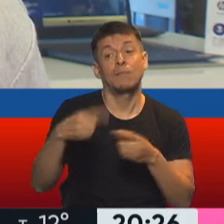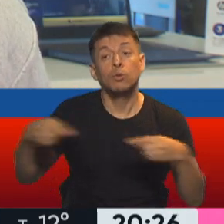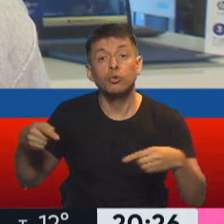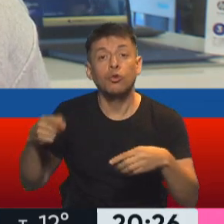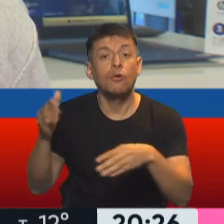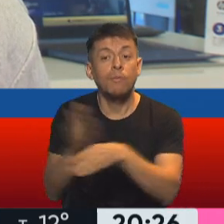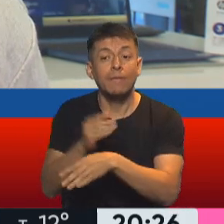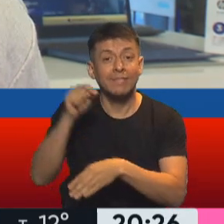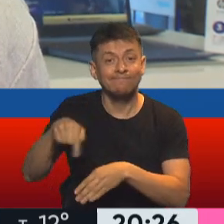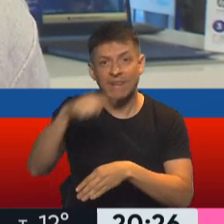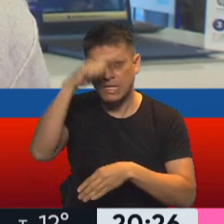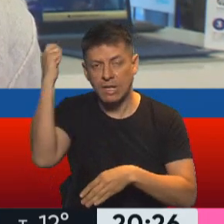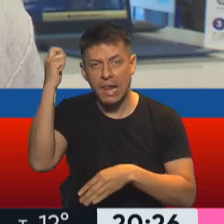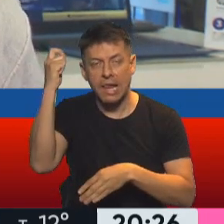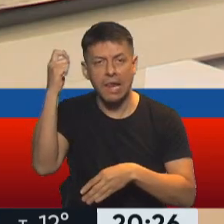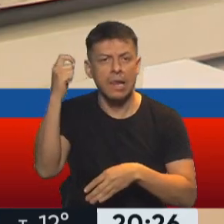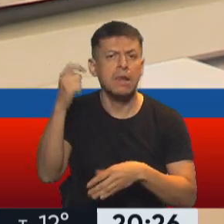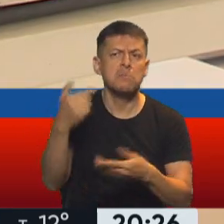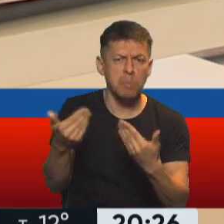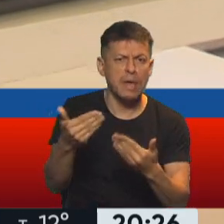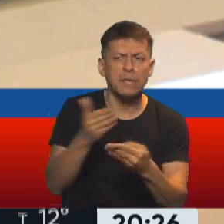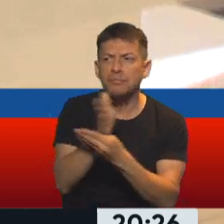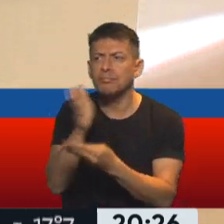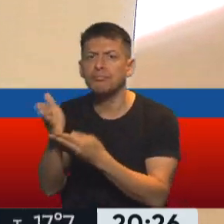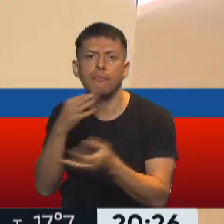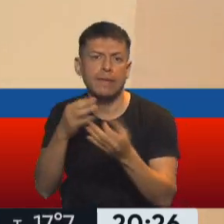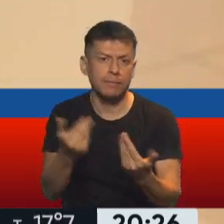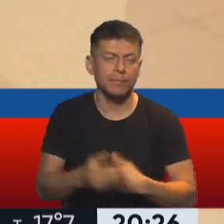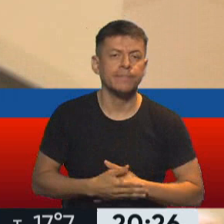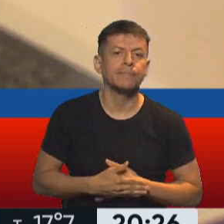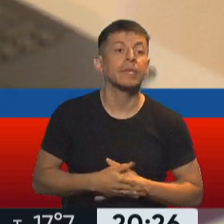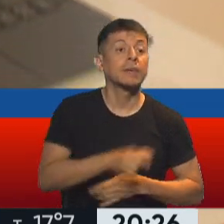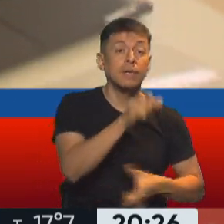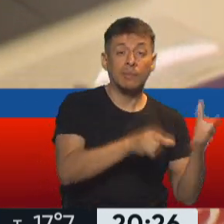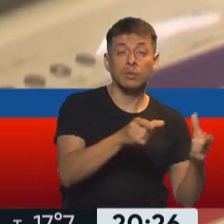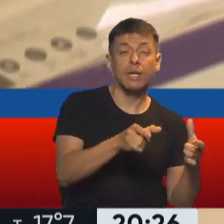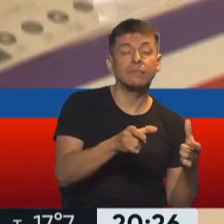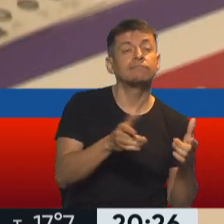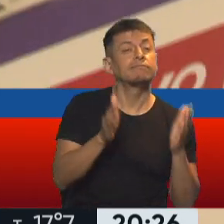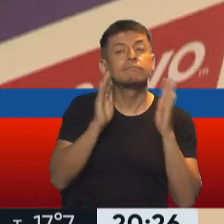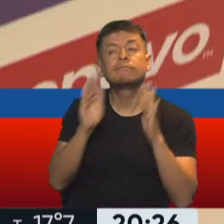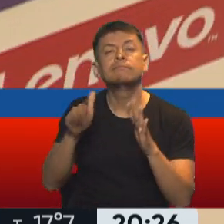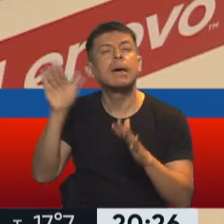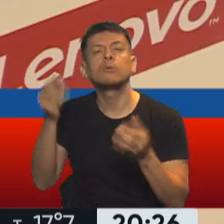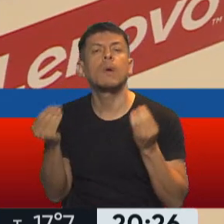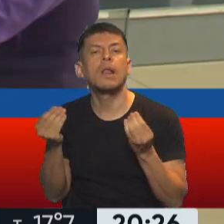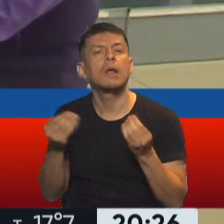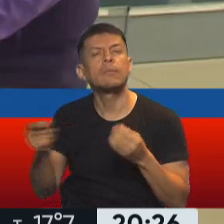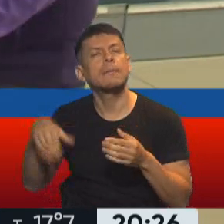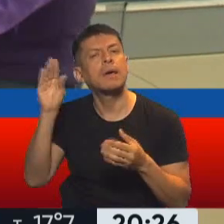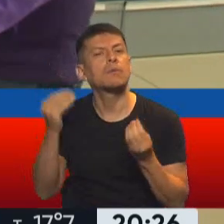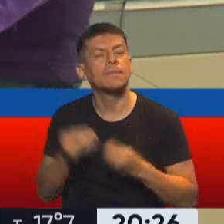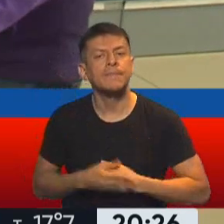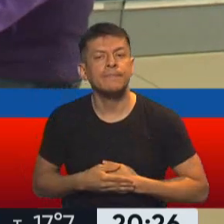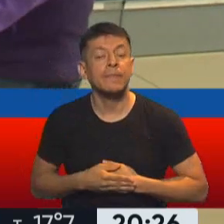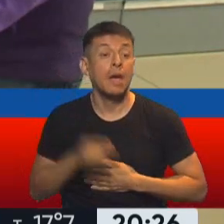con cualquier tarjeta y en cualquiera de nuestros canales de venta. ¿Y la gente se inclina a comprar qué producto en su mayoría? Y